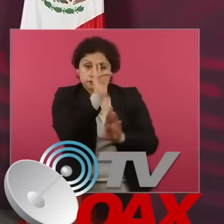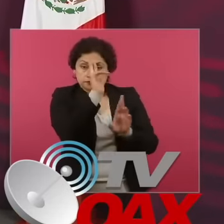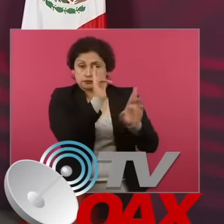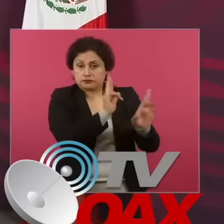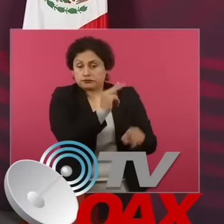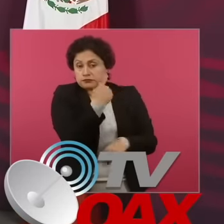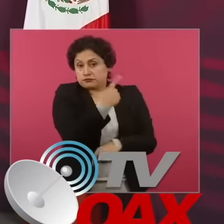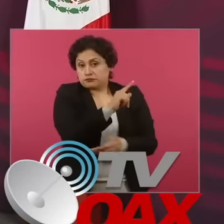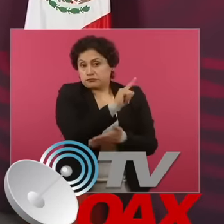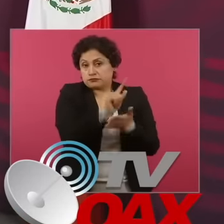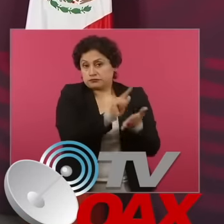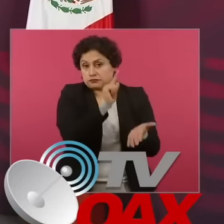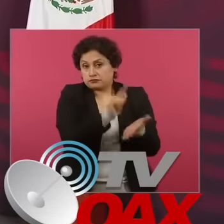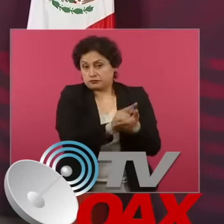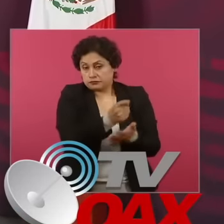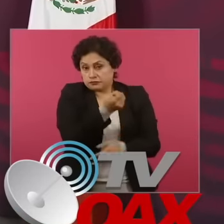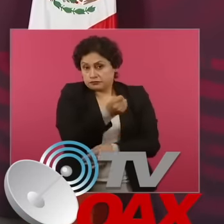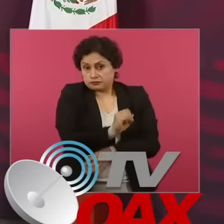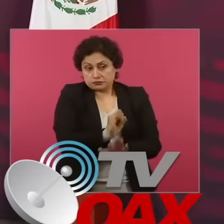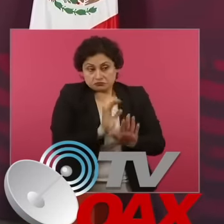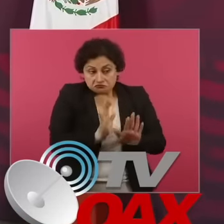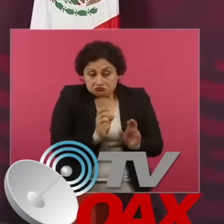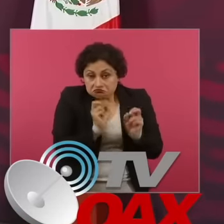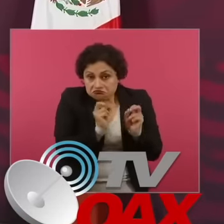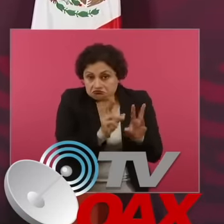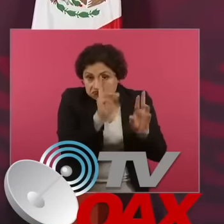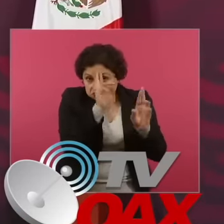se tiene que respetar.